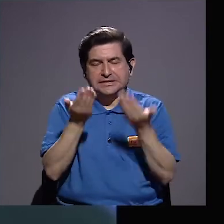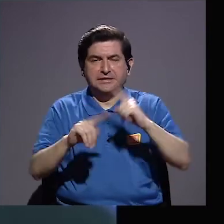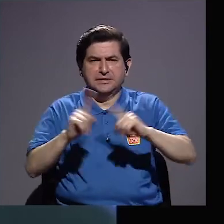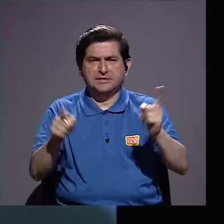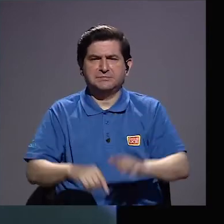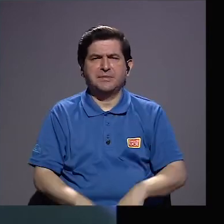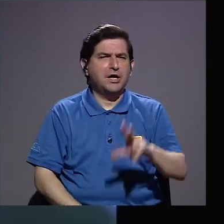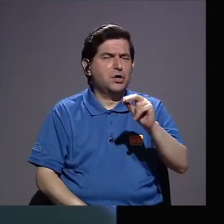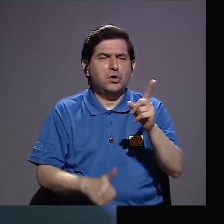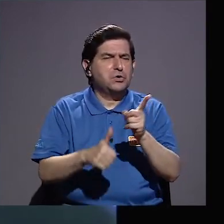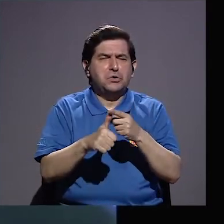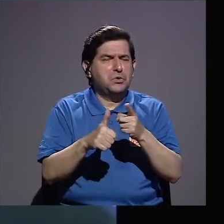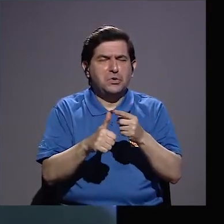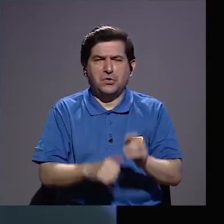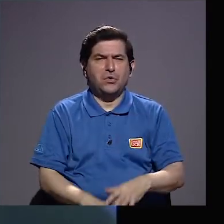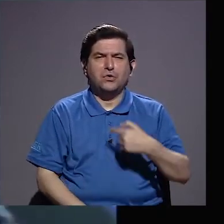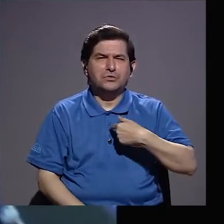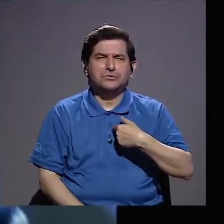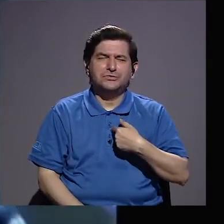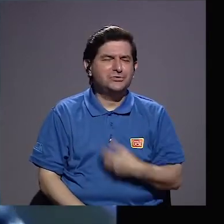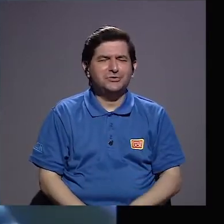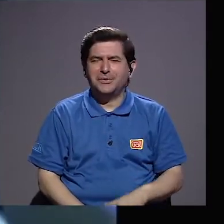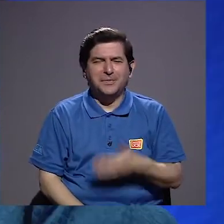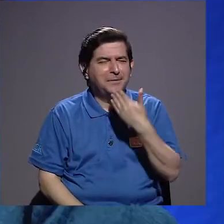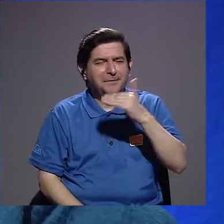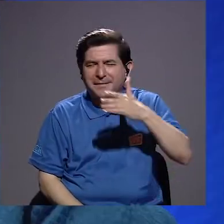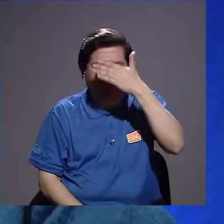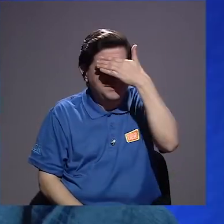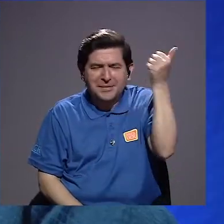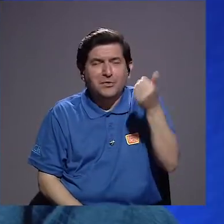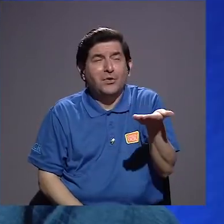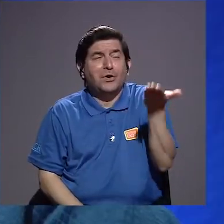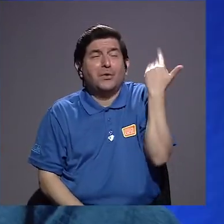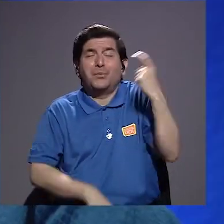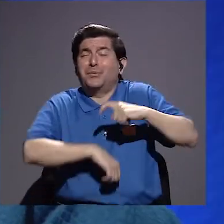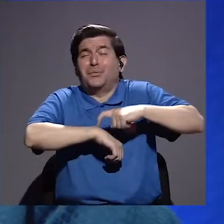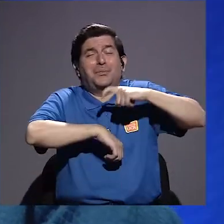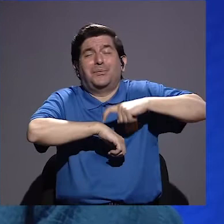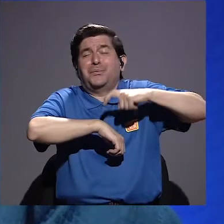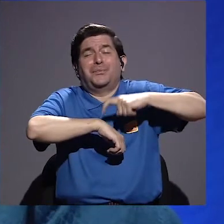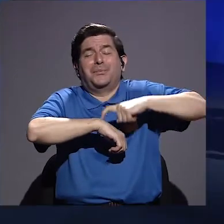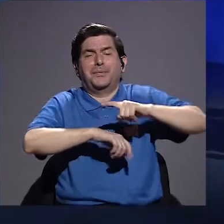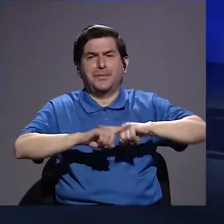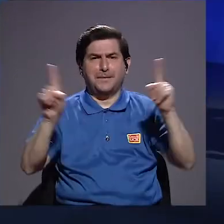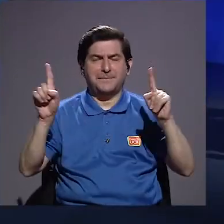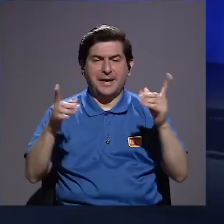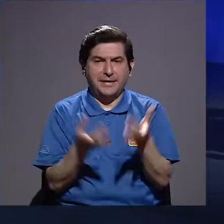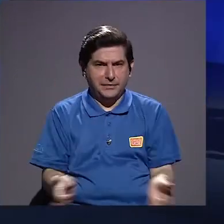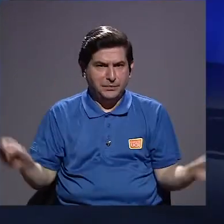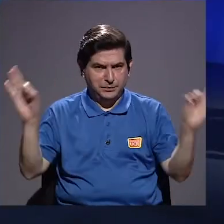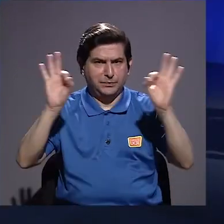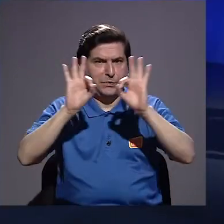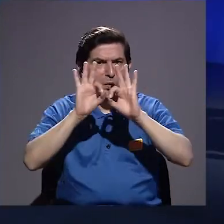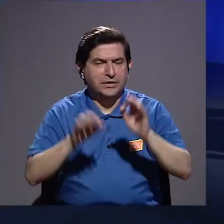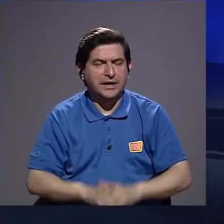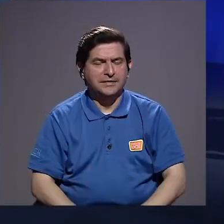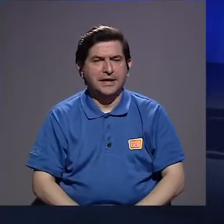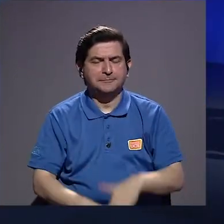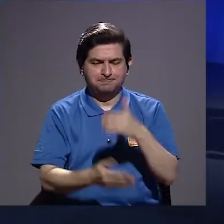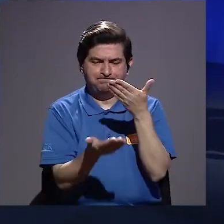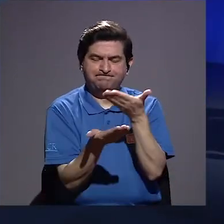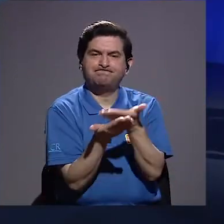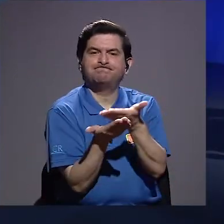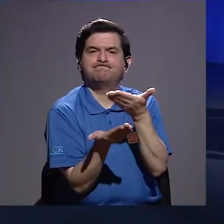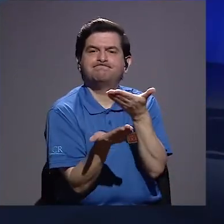algunas, pero no puede ser que sea la primera. La verdad es que yo tengo pésima, hace tanto tiempo, pero lo importante es que es